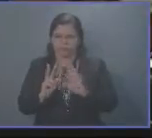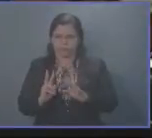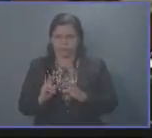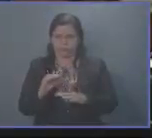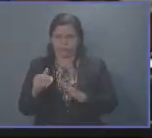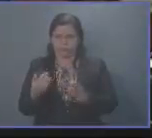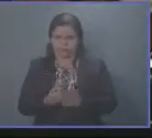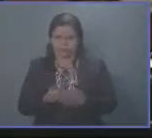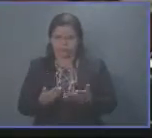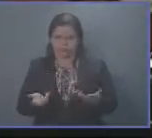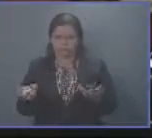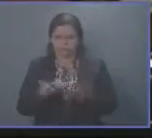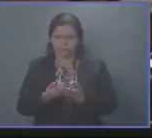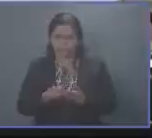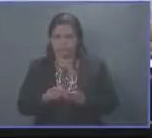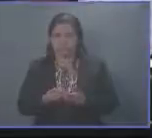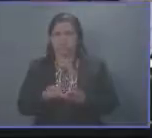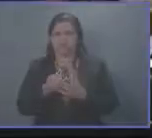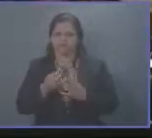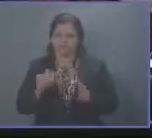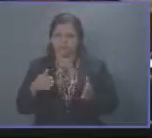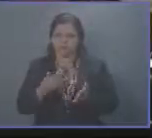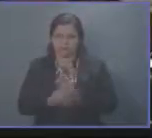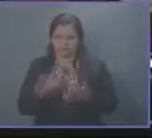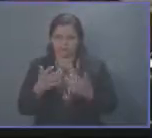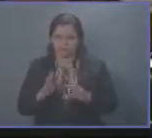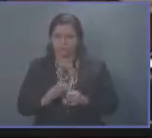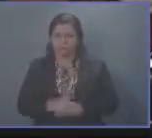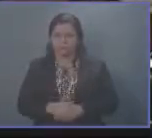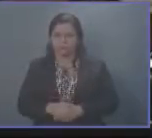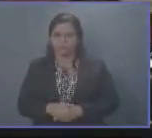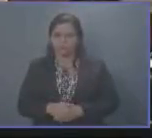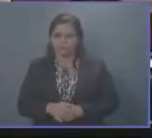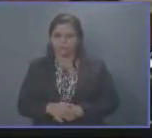inciso al artículo 21 de la siguiente manera.